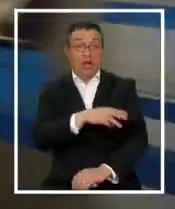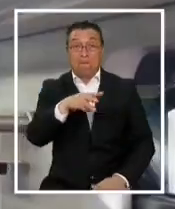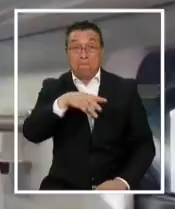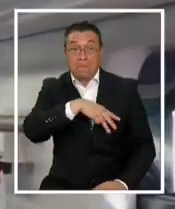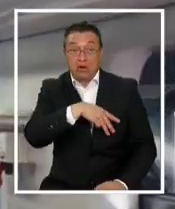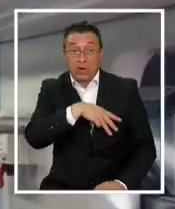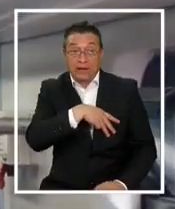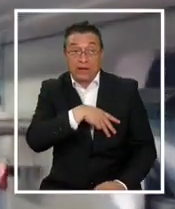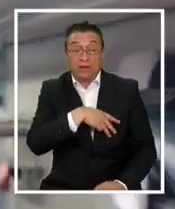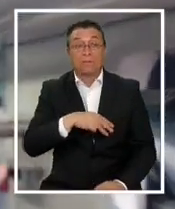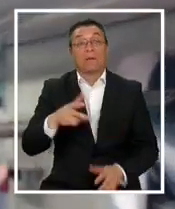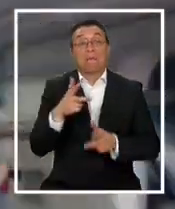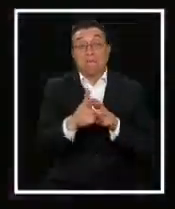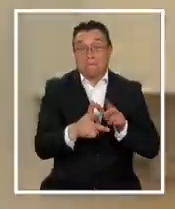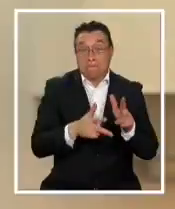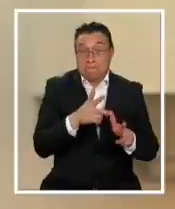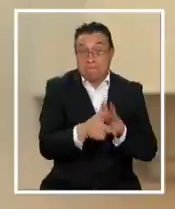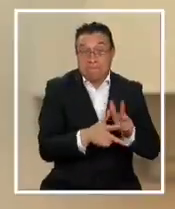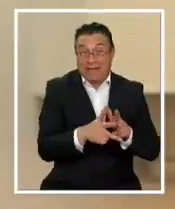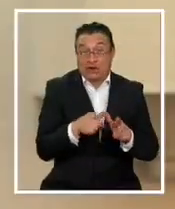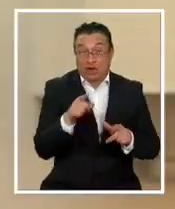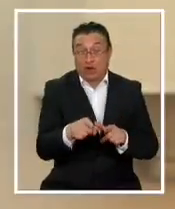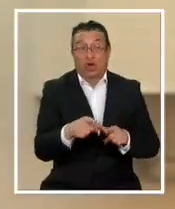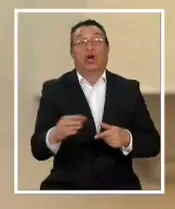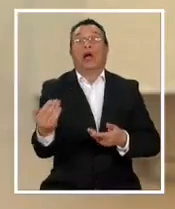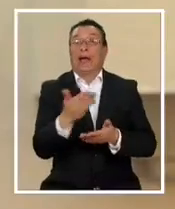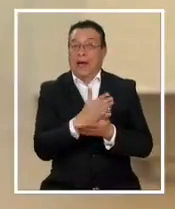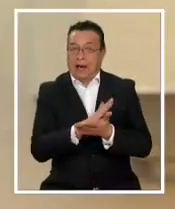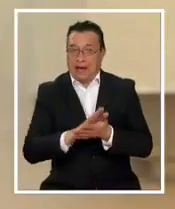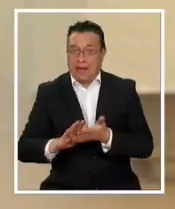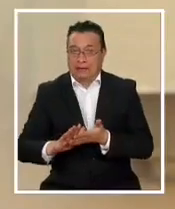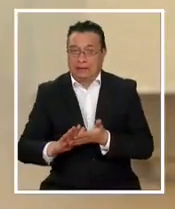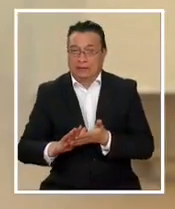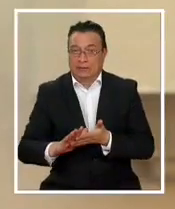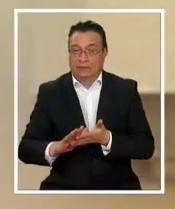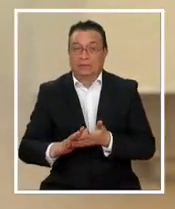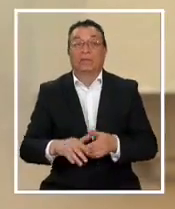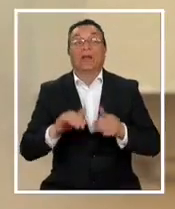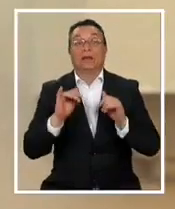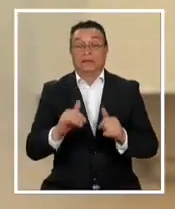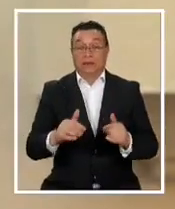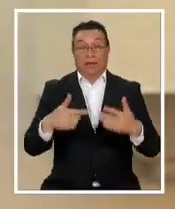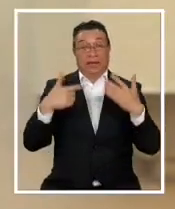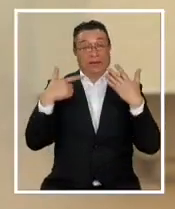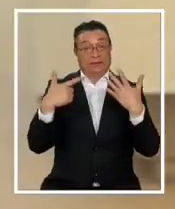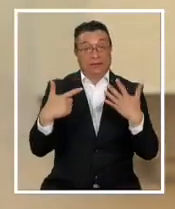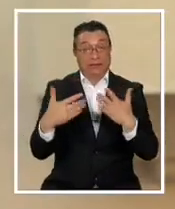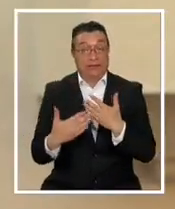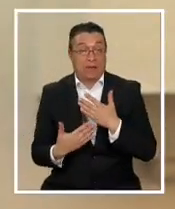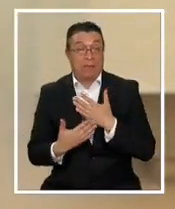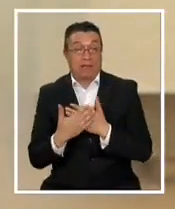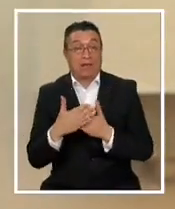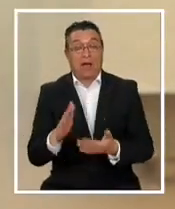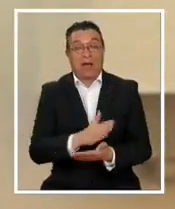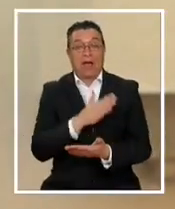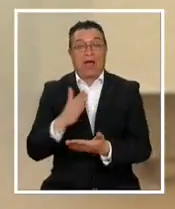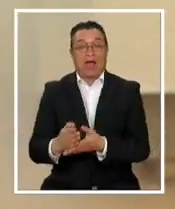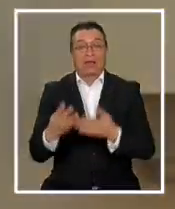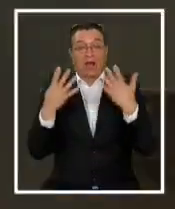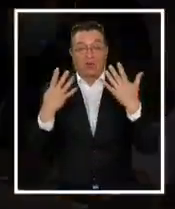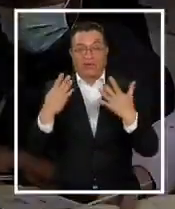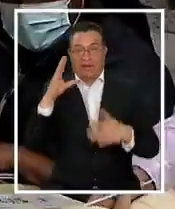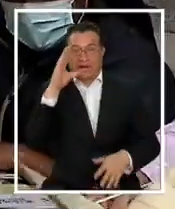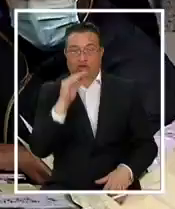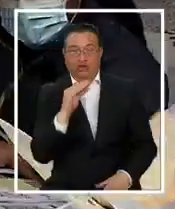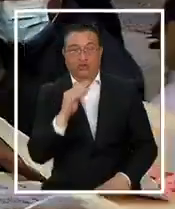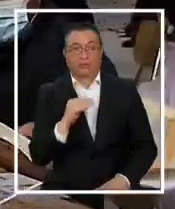metropolitana, Metro va a operar en forma gratuita y desde las 7 de la mañana hasta las 9 de la